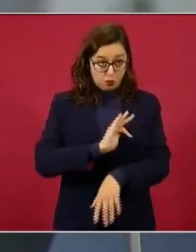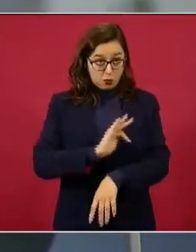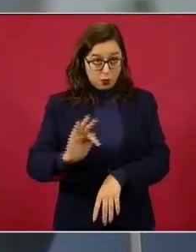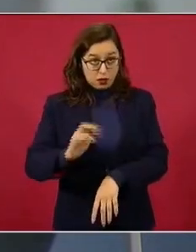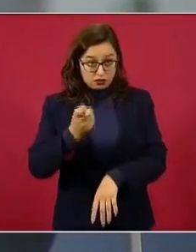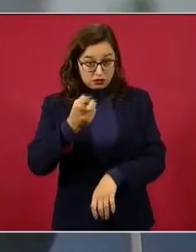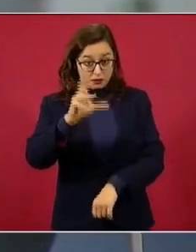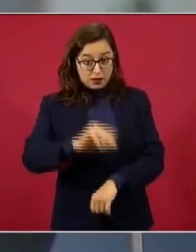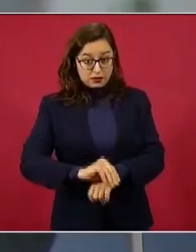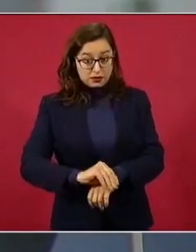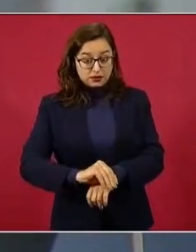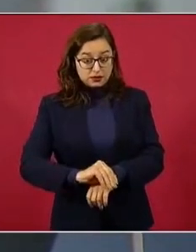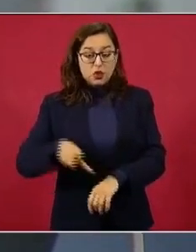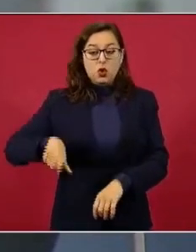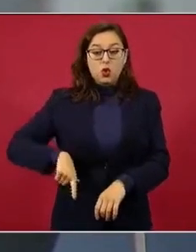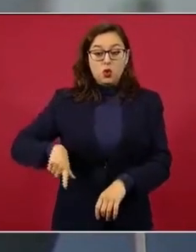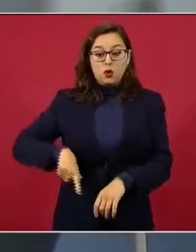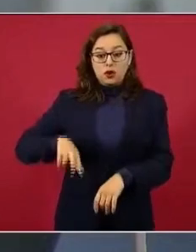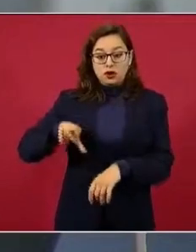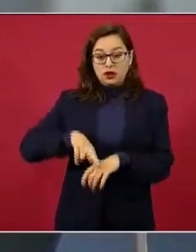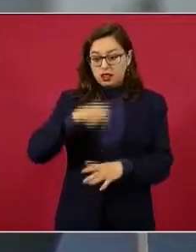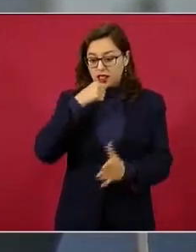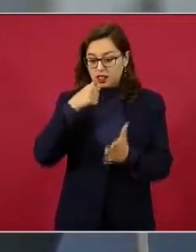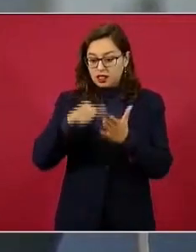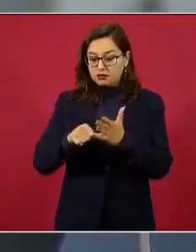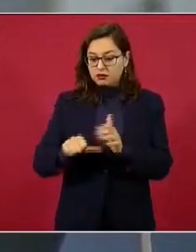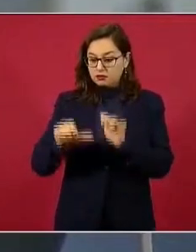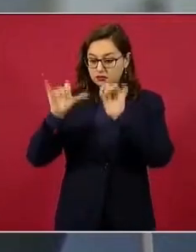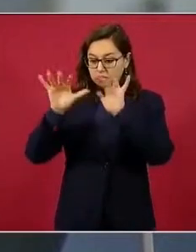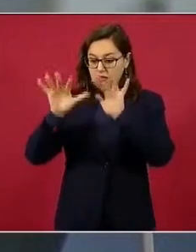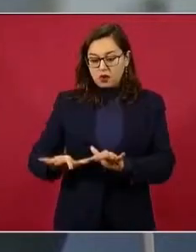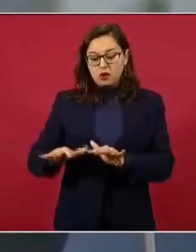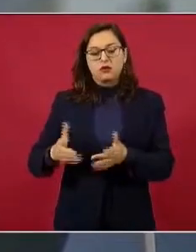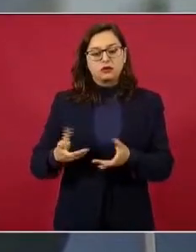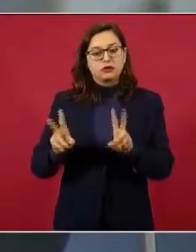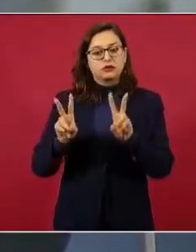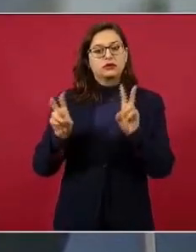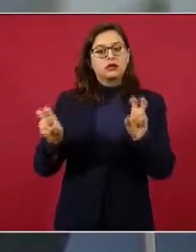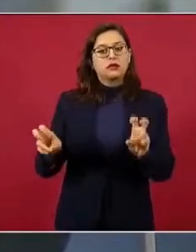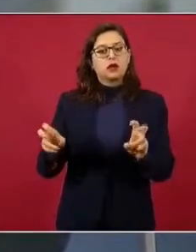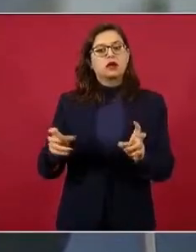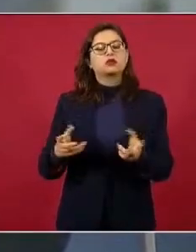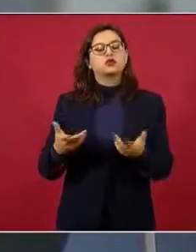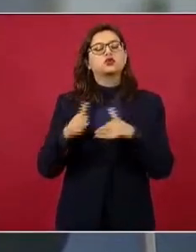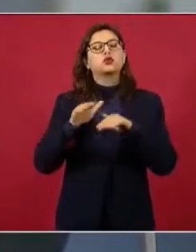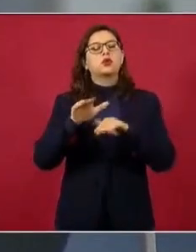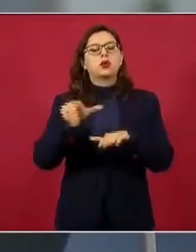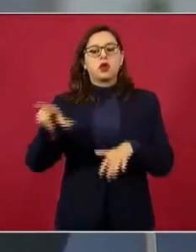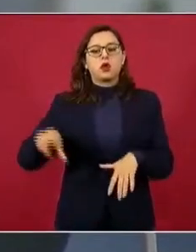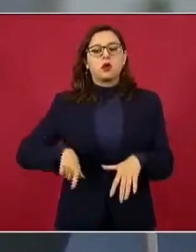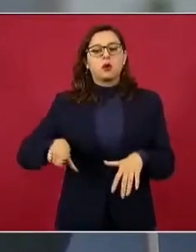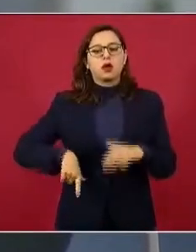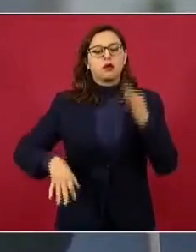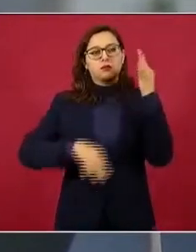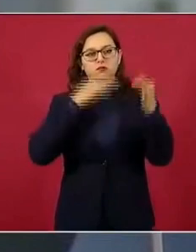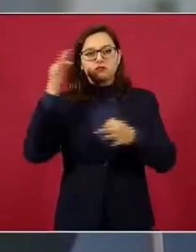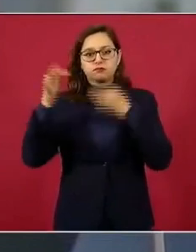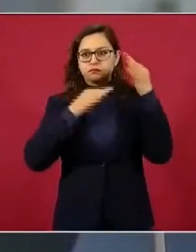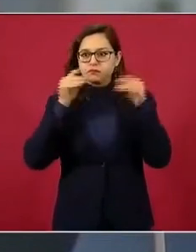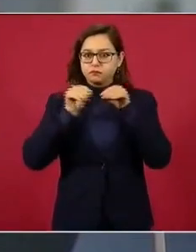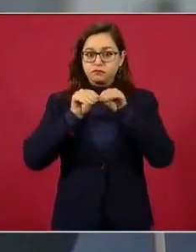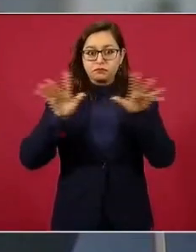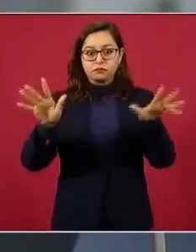la carta que emitieron los gobernadores también hablan de que, bueno, pues con este gobierno se hacen cosas que no se hacían antes y que pudiera considerarse como